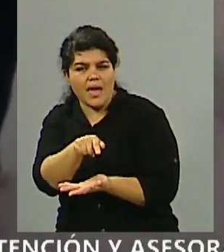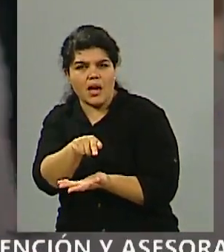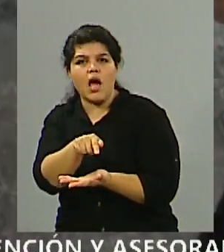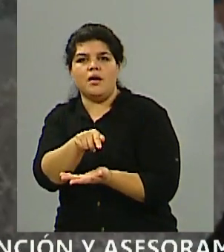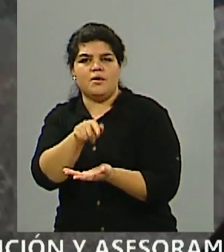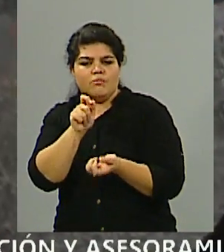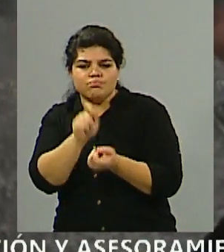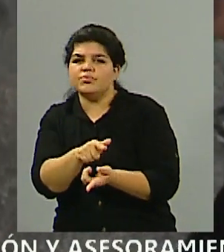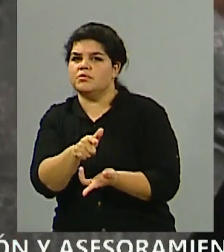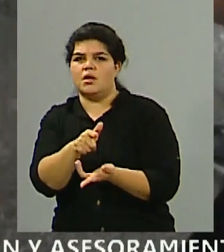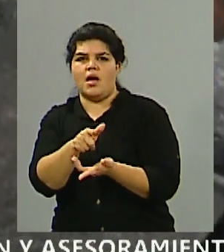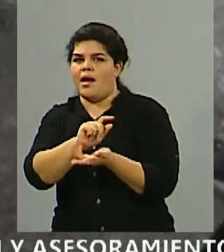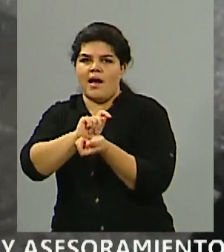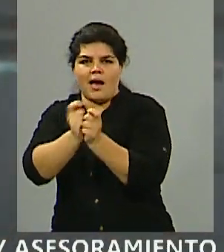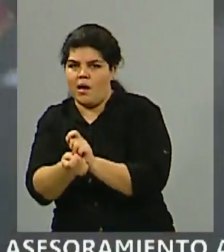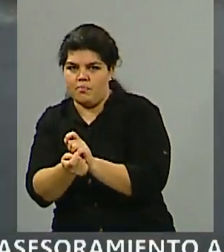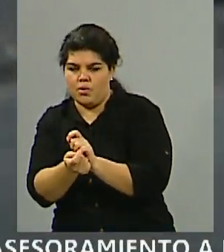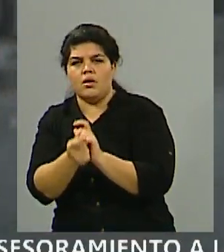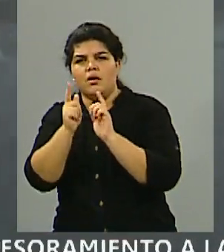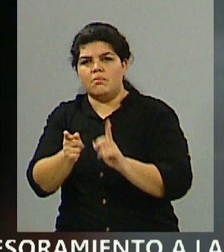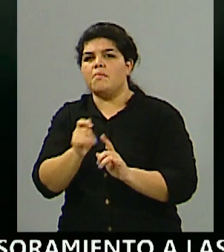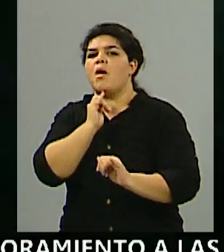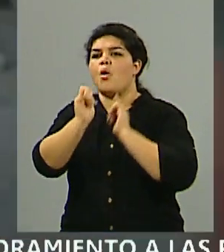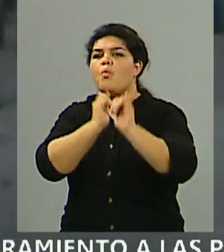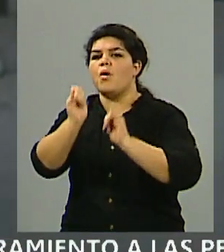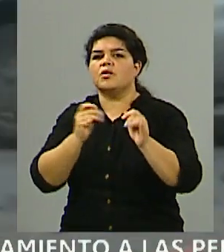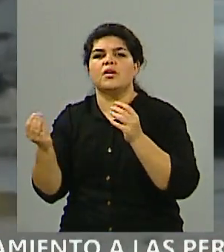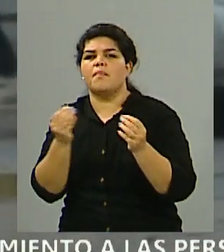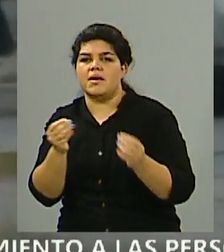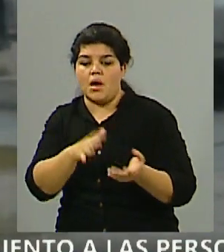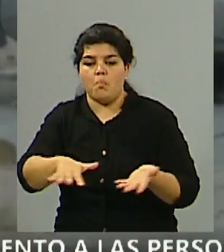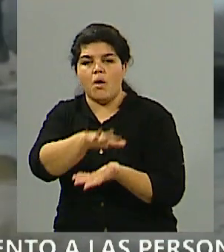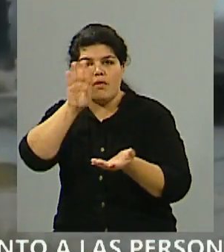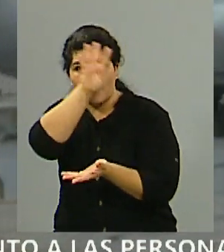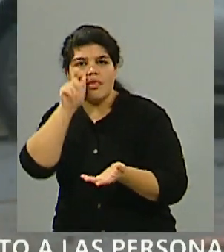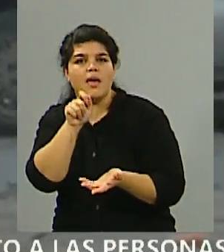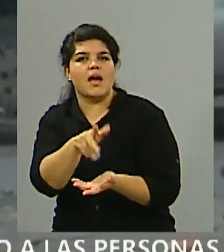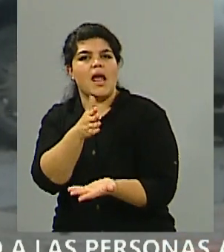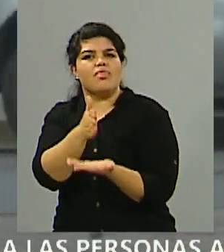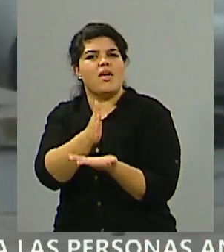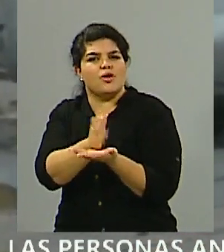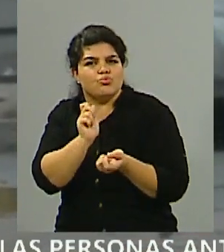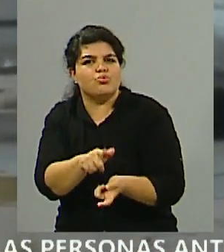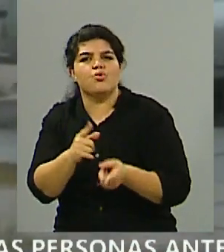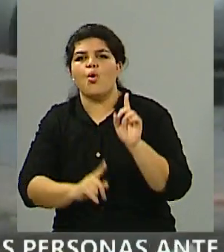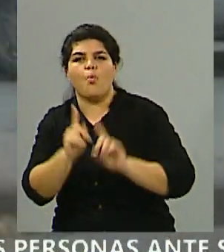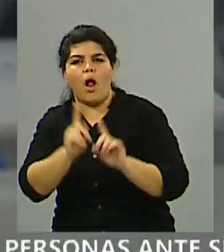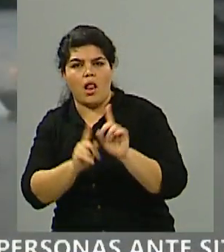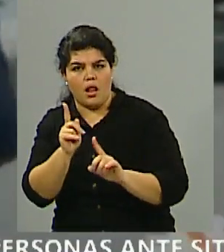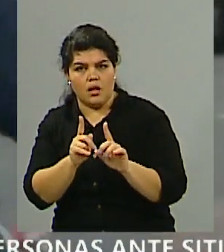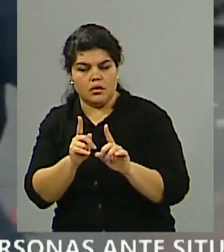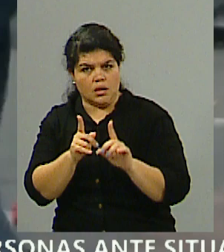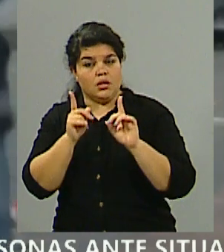acá me tomo el atrevimiento de poner un poquito en conocimiento de los derechos de pueblos indígenas, sí. Cuando hay este tipo de reformas